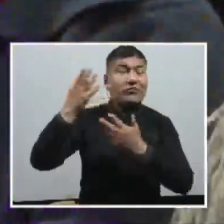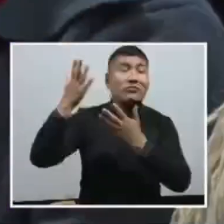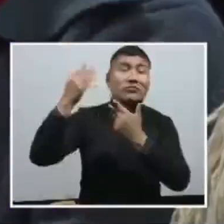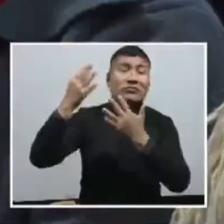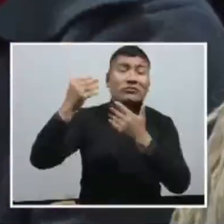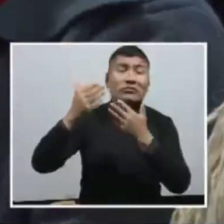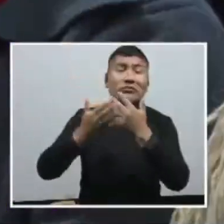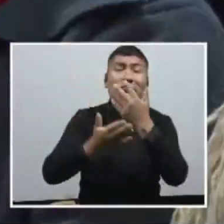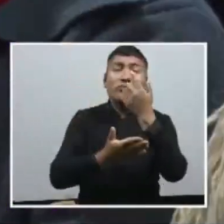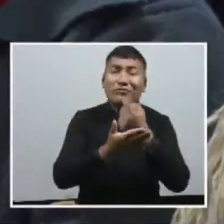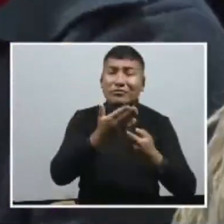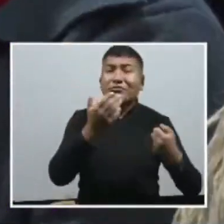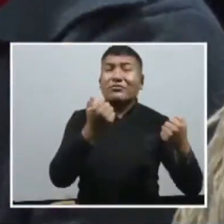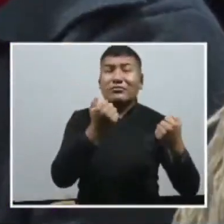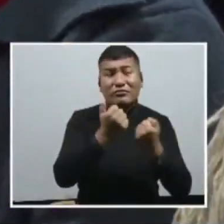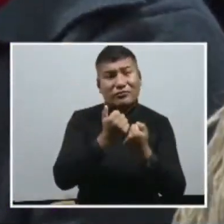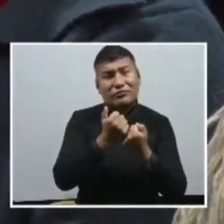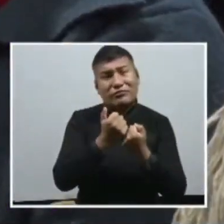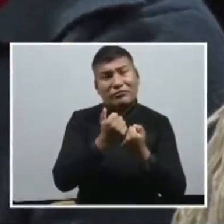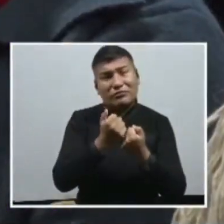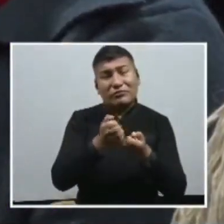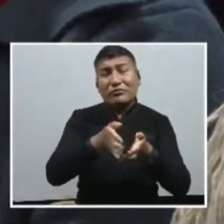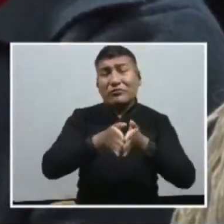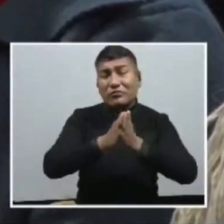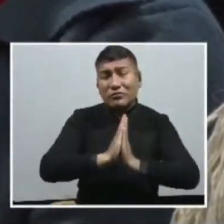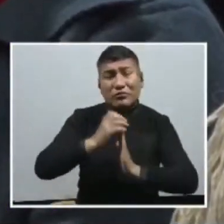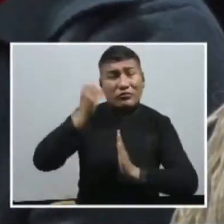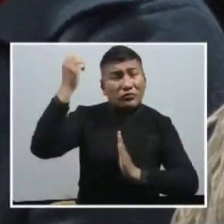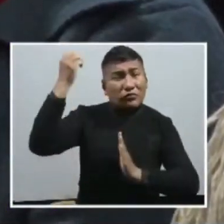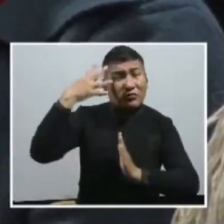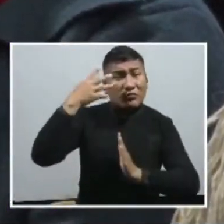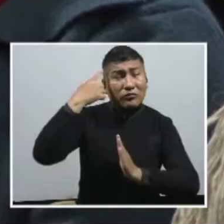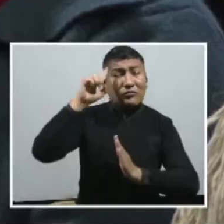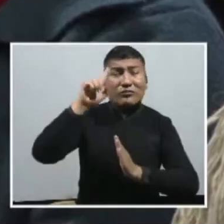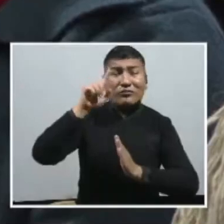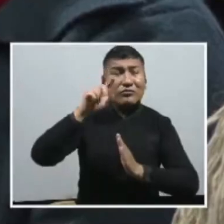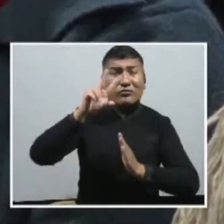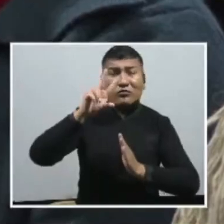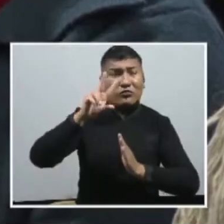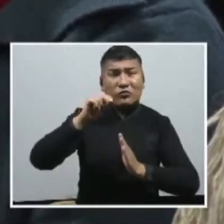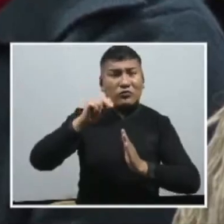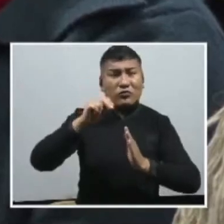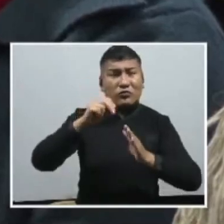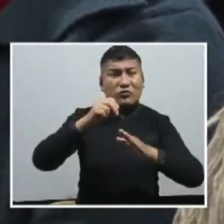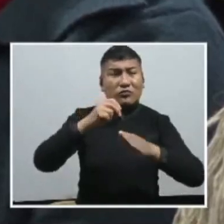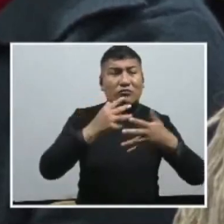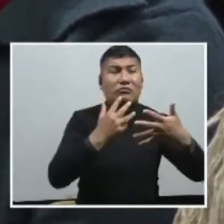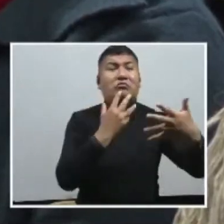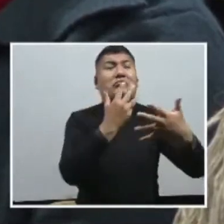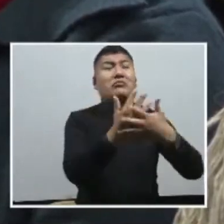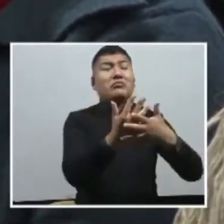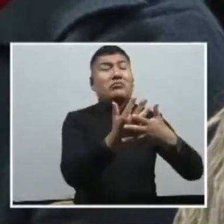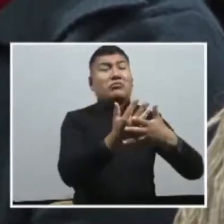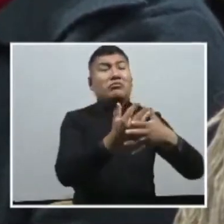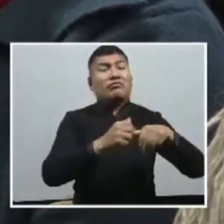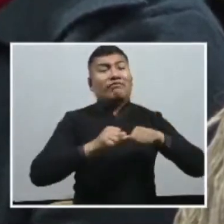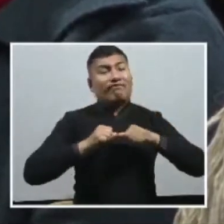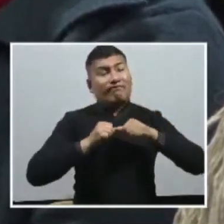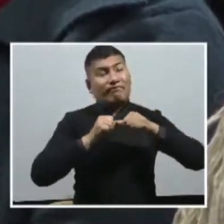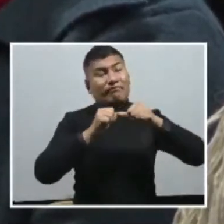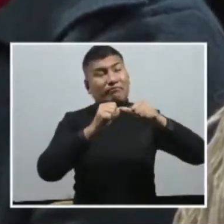y confianza. Pedimos luz para que no haya presos sin sentencias